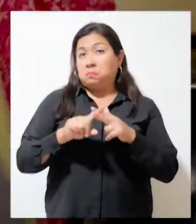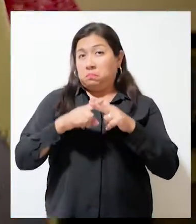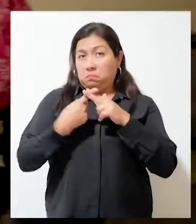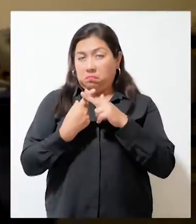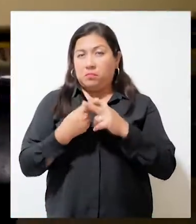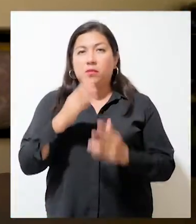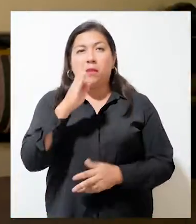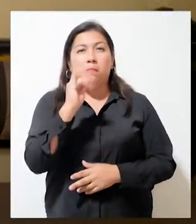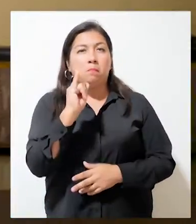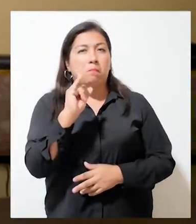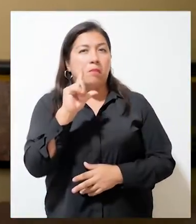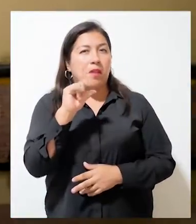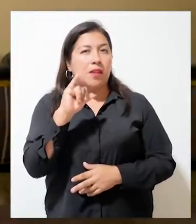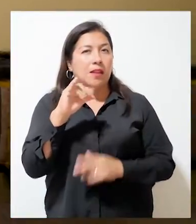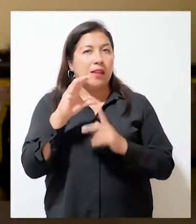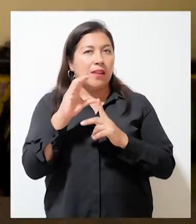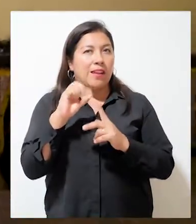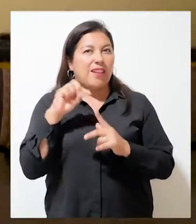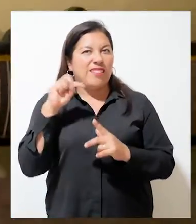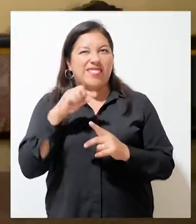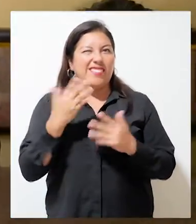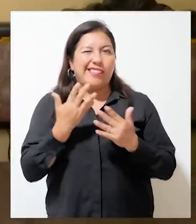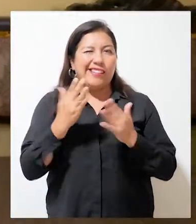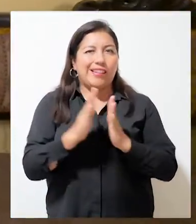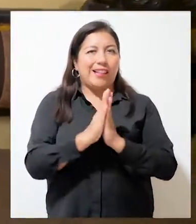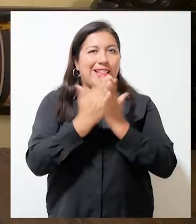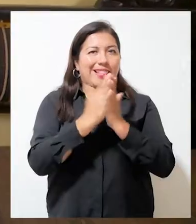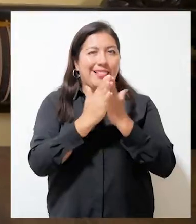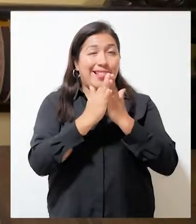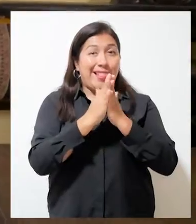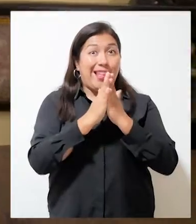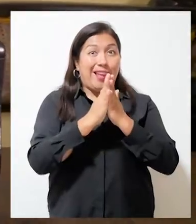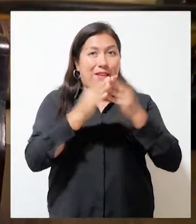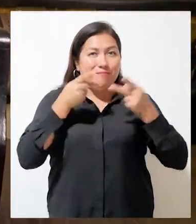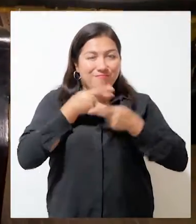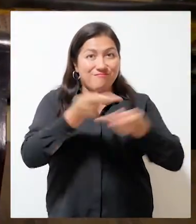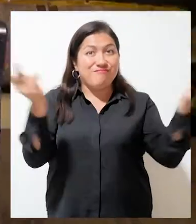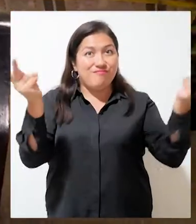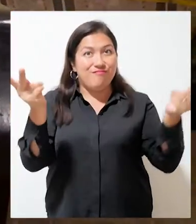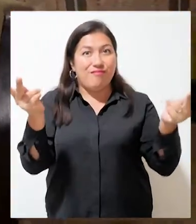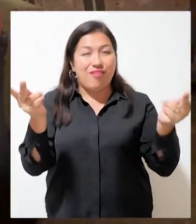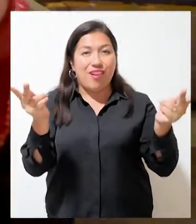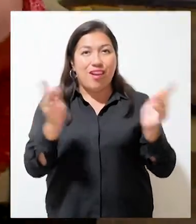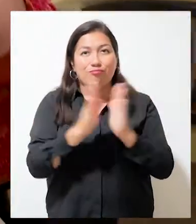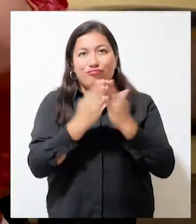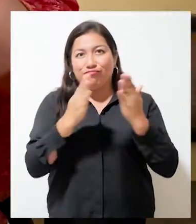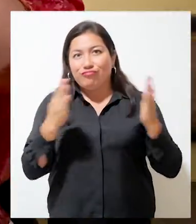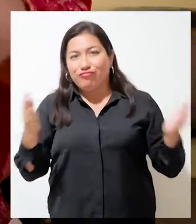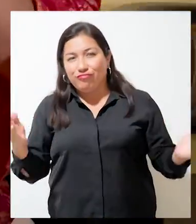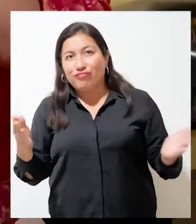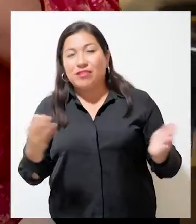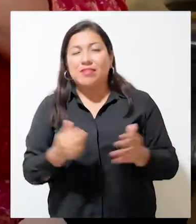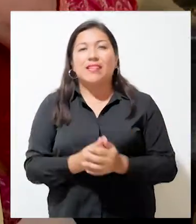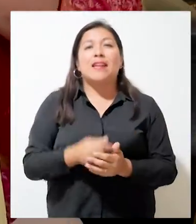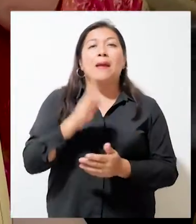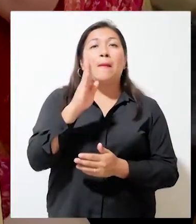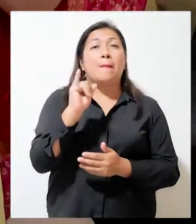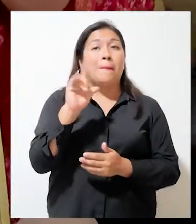Yo empecé con Viringo, que es mi primera autopublicación de libro álbum desplegable en gran